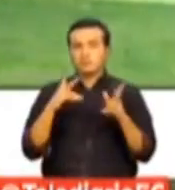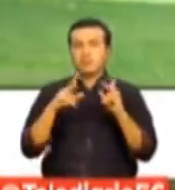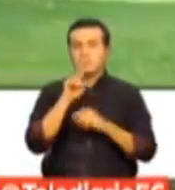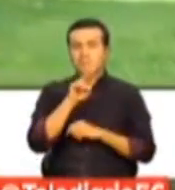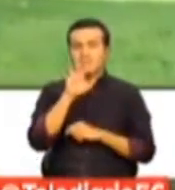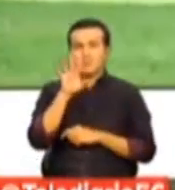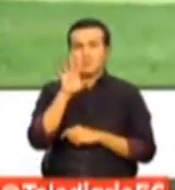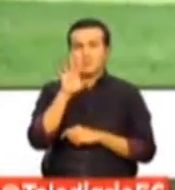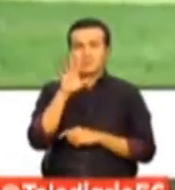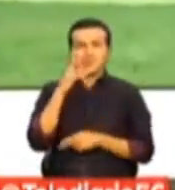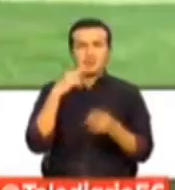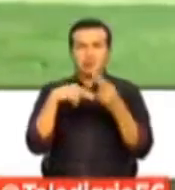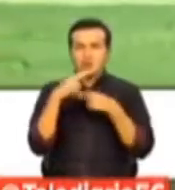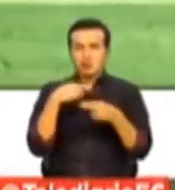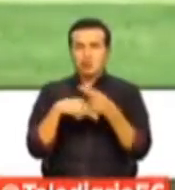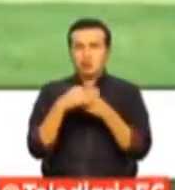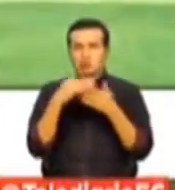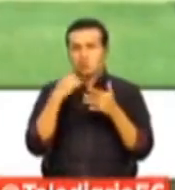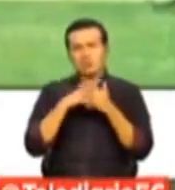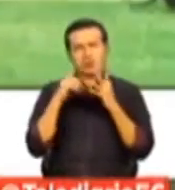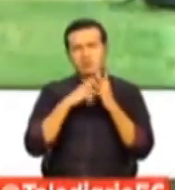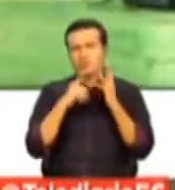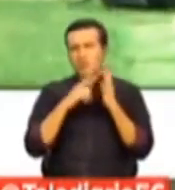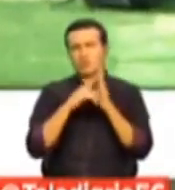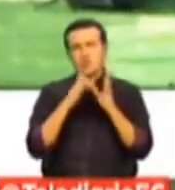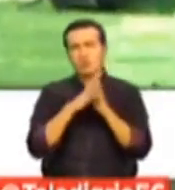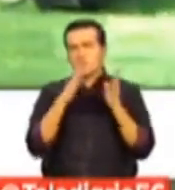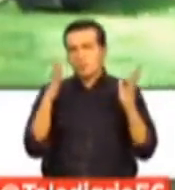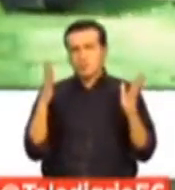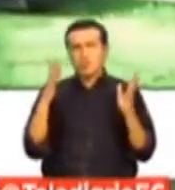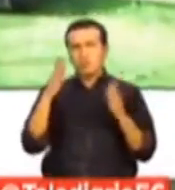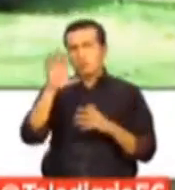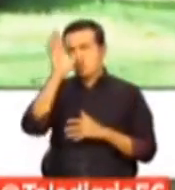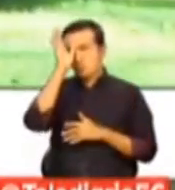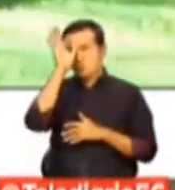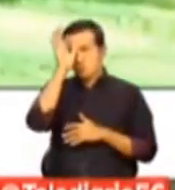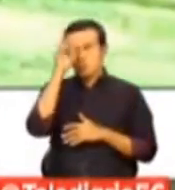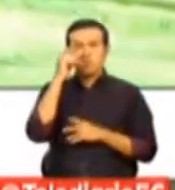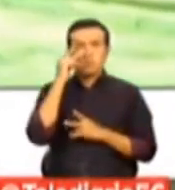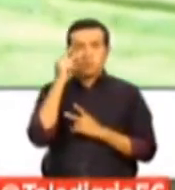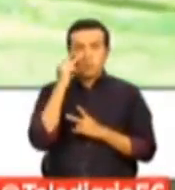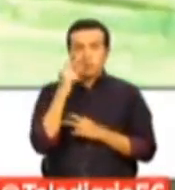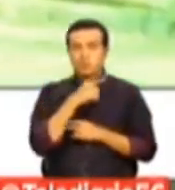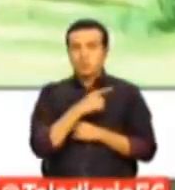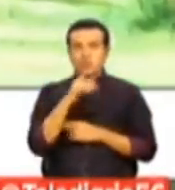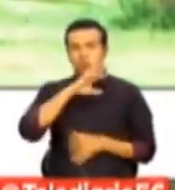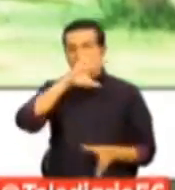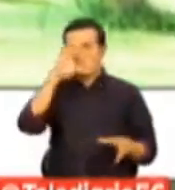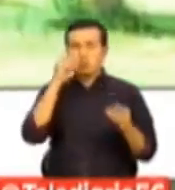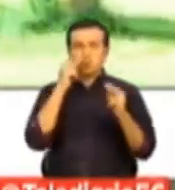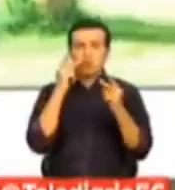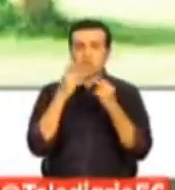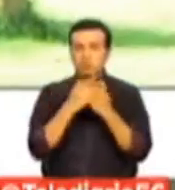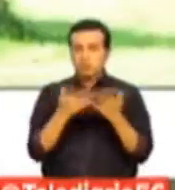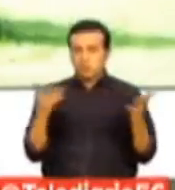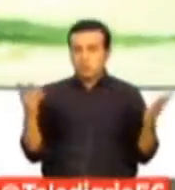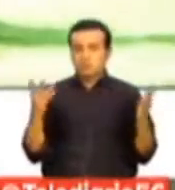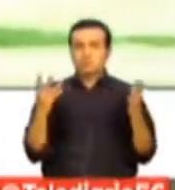más de 25 emprendedores con una diversidad grande dentro de las culturas urbanas. Van a ofertar todo lo que ustedes pueden ver